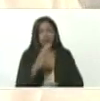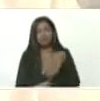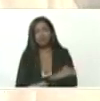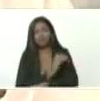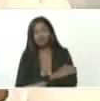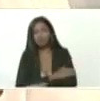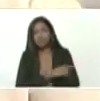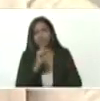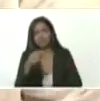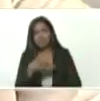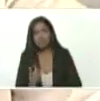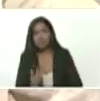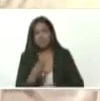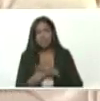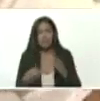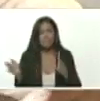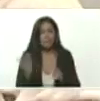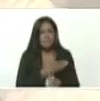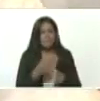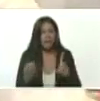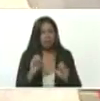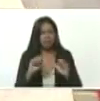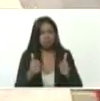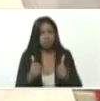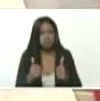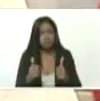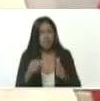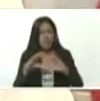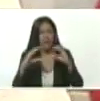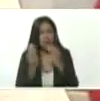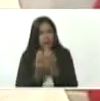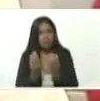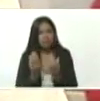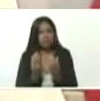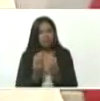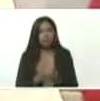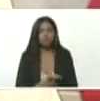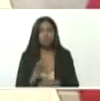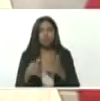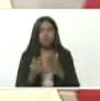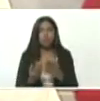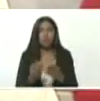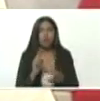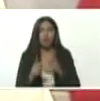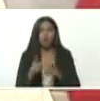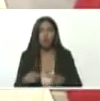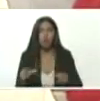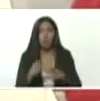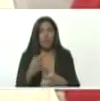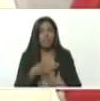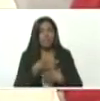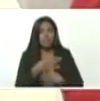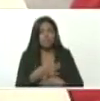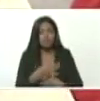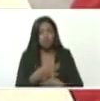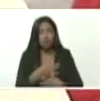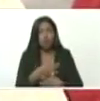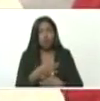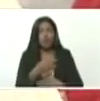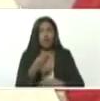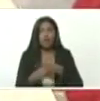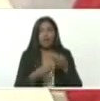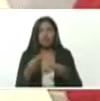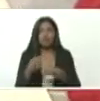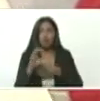fascista venezolana, sabotear el inicio de estas clases. A tal punto que hubo hasta intenciones de tratar